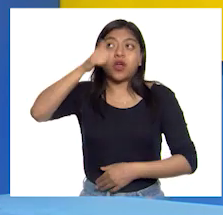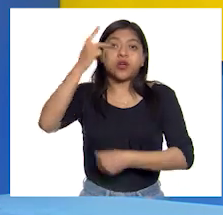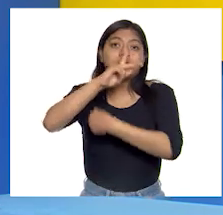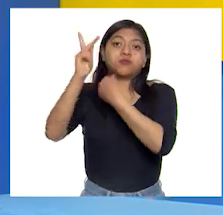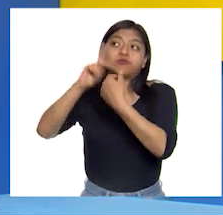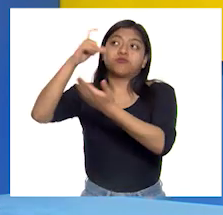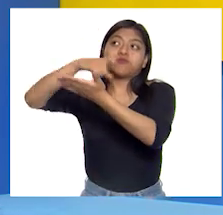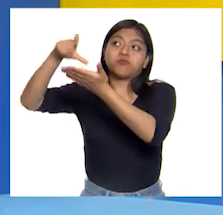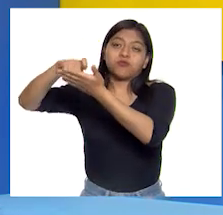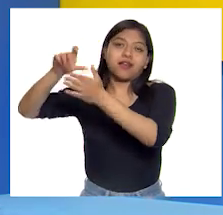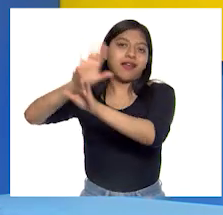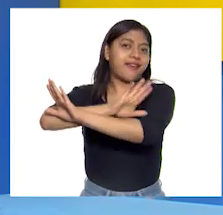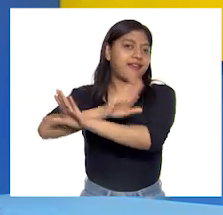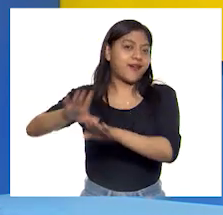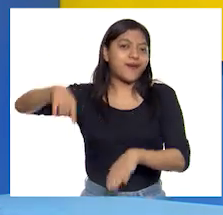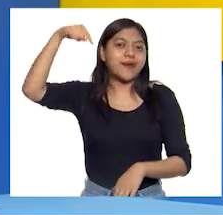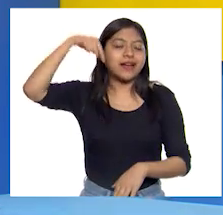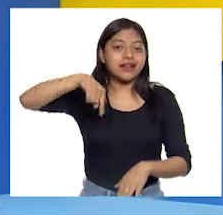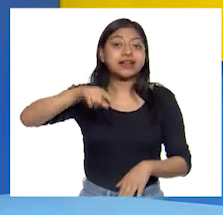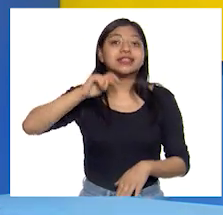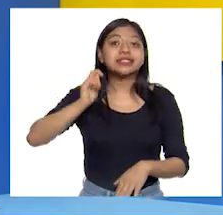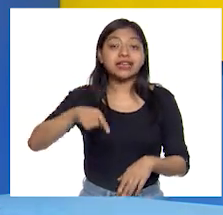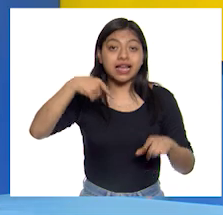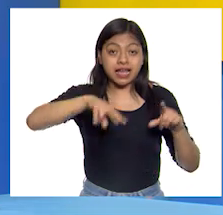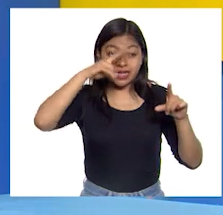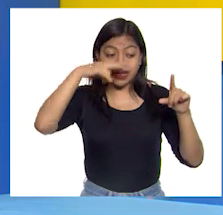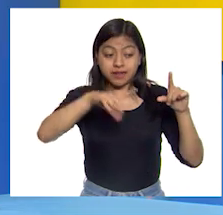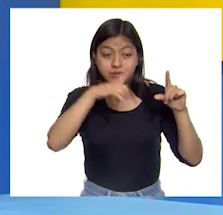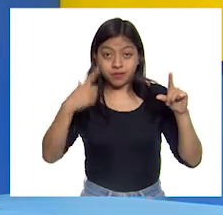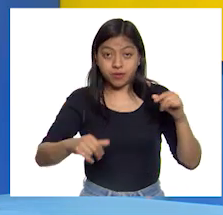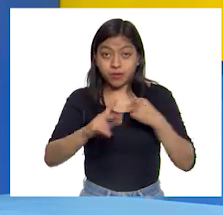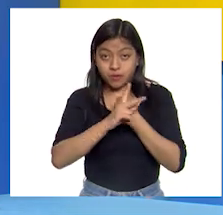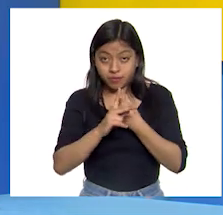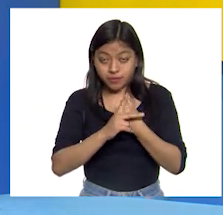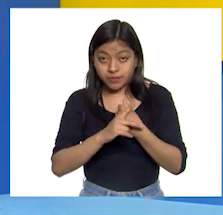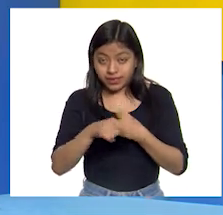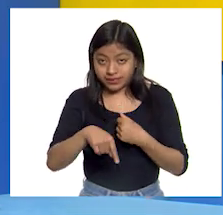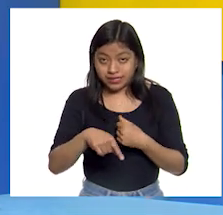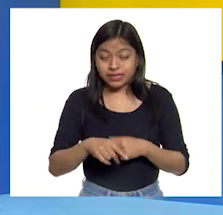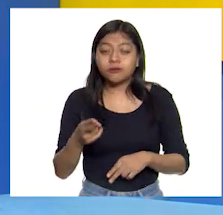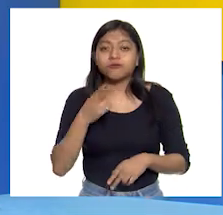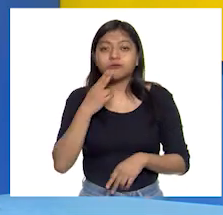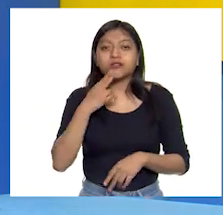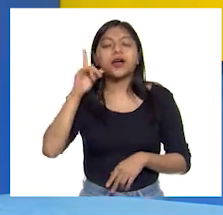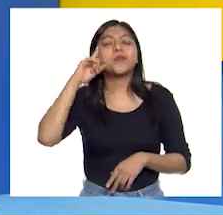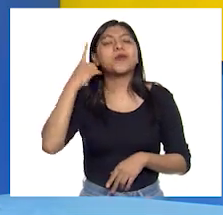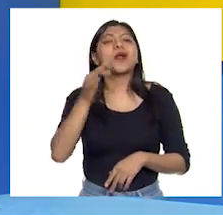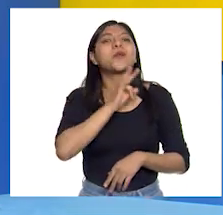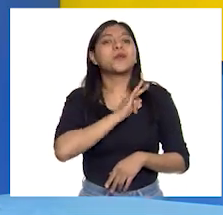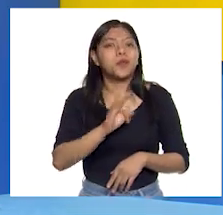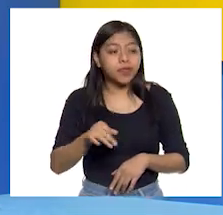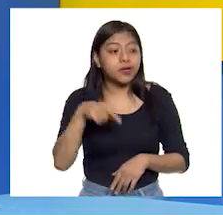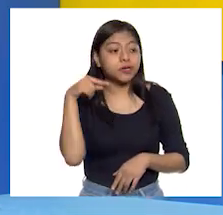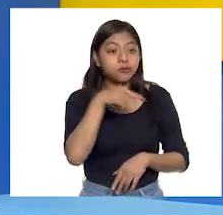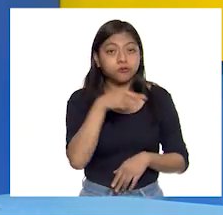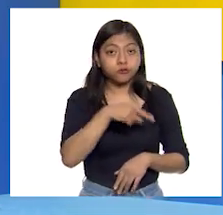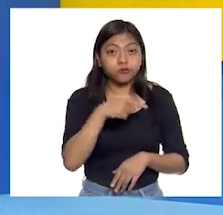productos de uso cotidiano. Le pusiste mucha atención al fragmento, Jenny? Y espero que nuestros alumnos y alumnas en casa también hayan